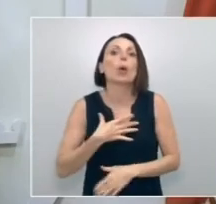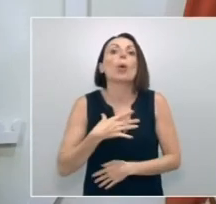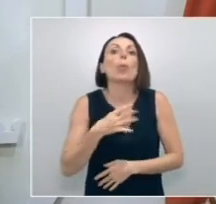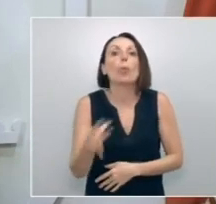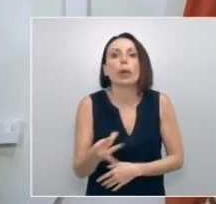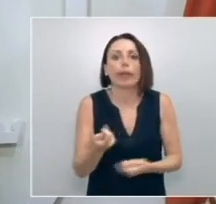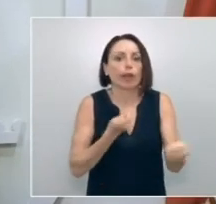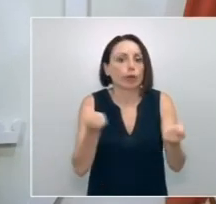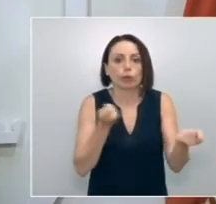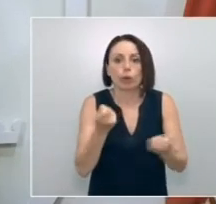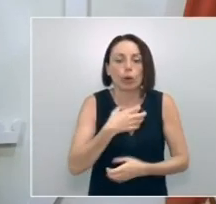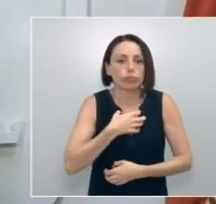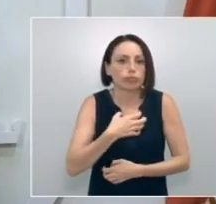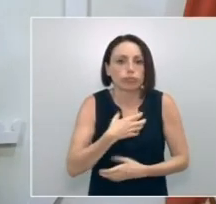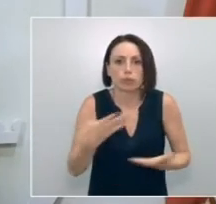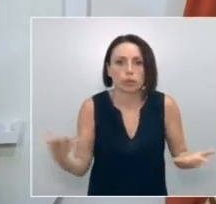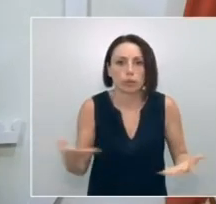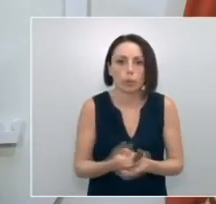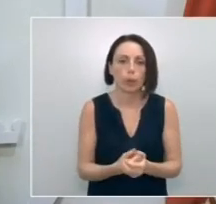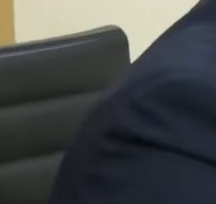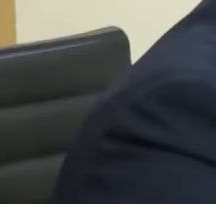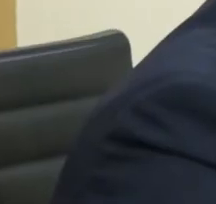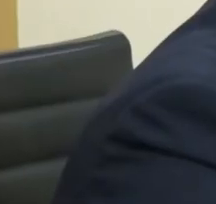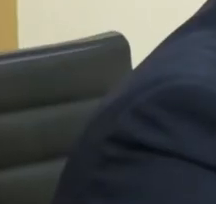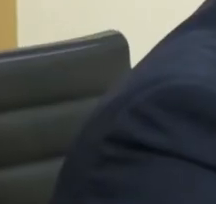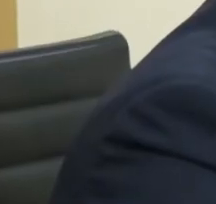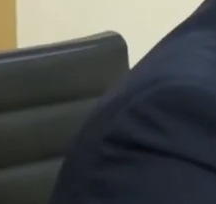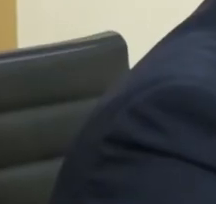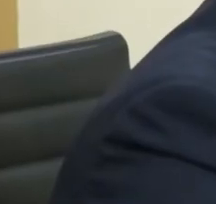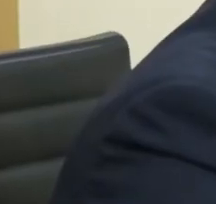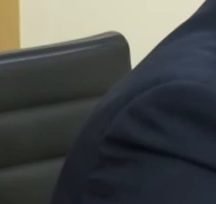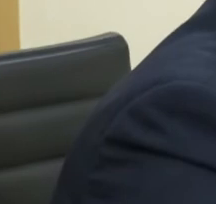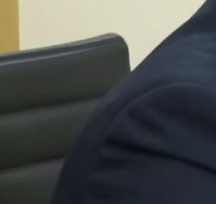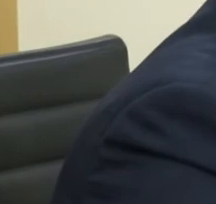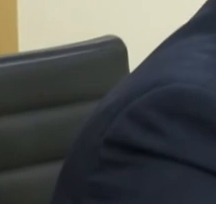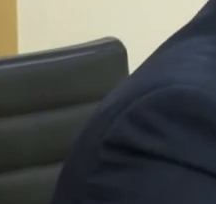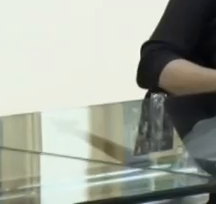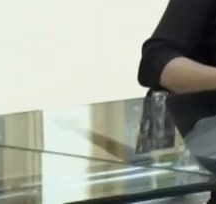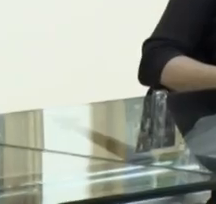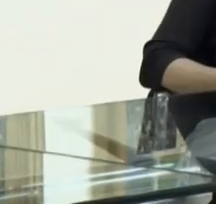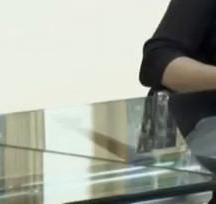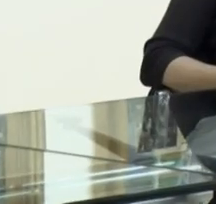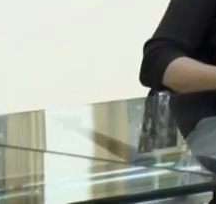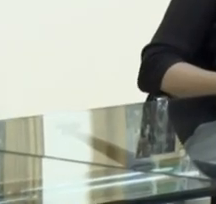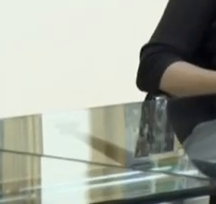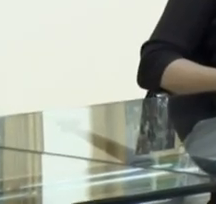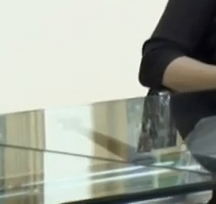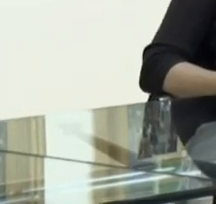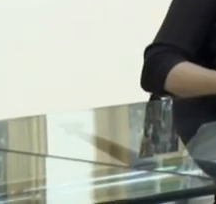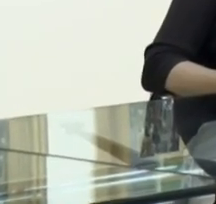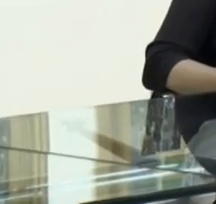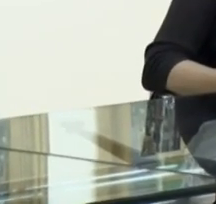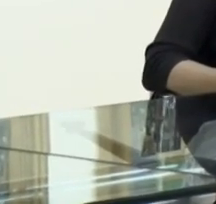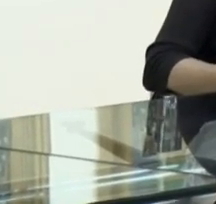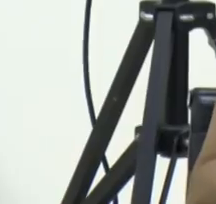pues, a lo mejor se hubiera ido de las manos, como digo, en 24 o 72 horas. Si la situación fuera favorable, ha añadido, este próximo lunes se